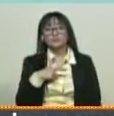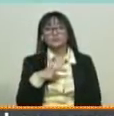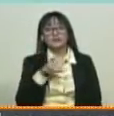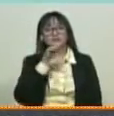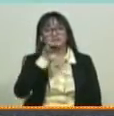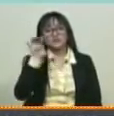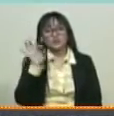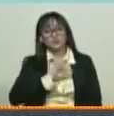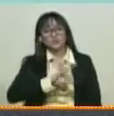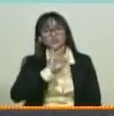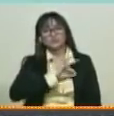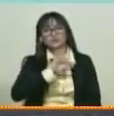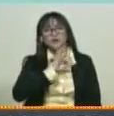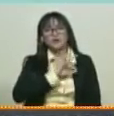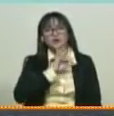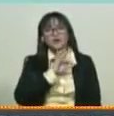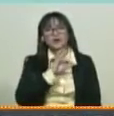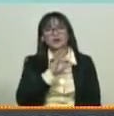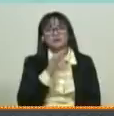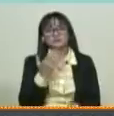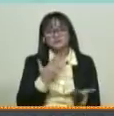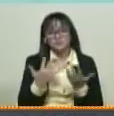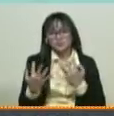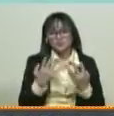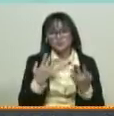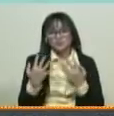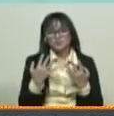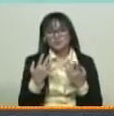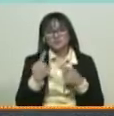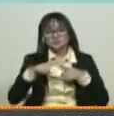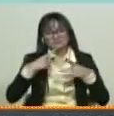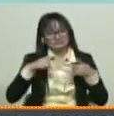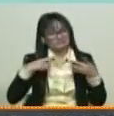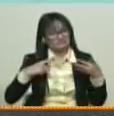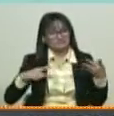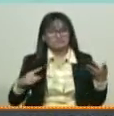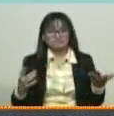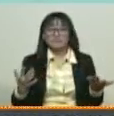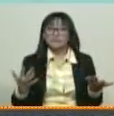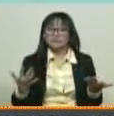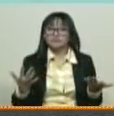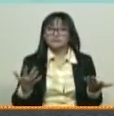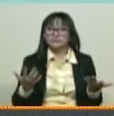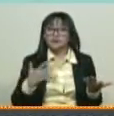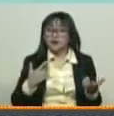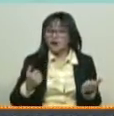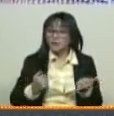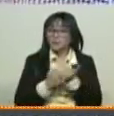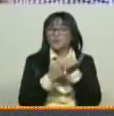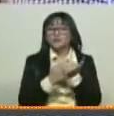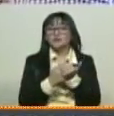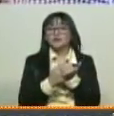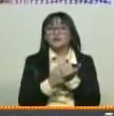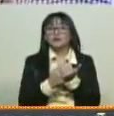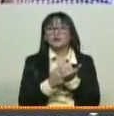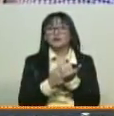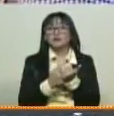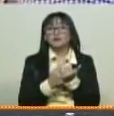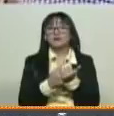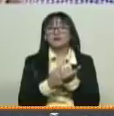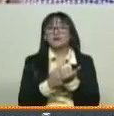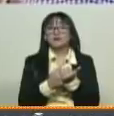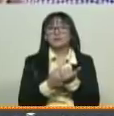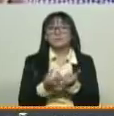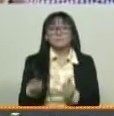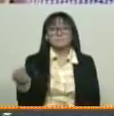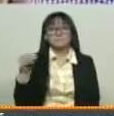sectores sociales, donde confluye la diversidad, bueno, queremos sumar nuestros aportes y queremos también